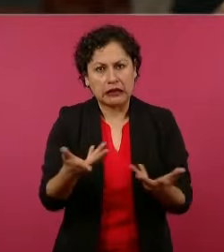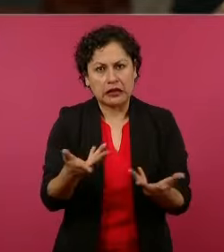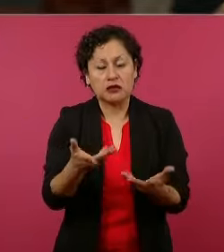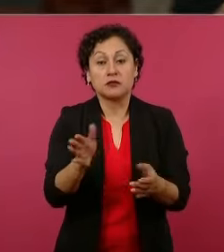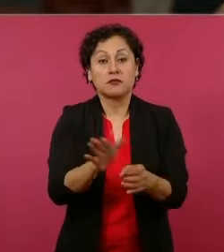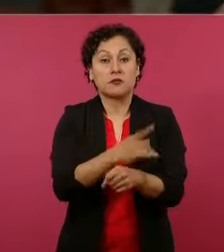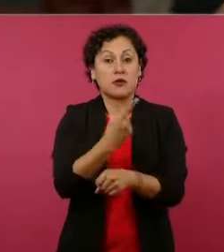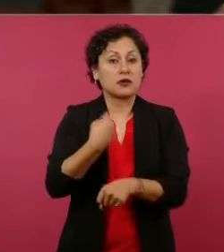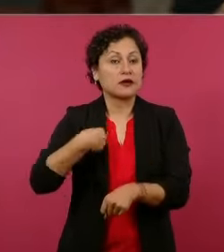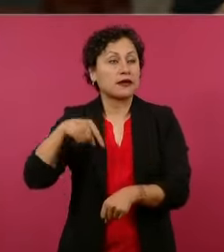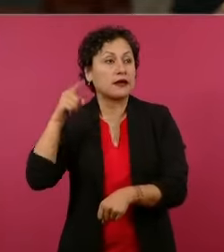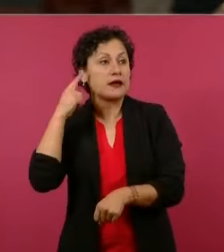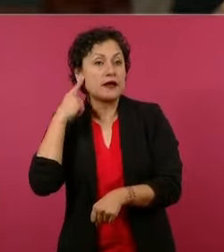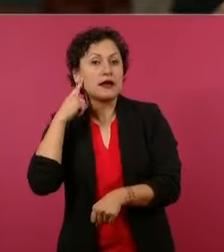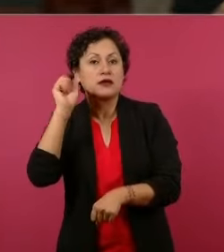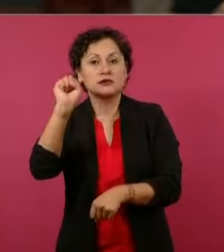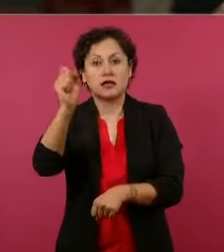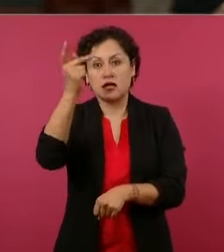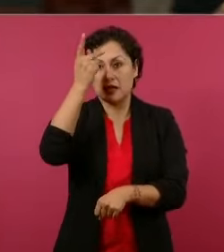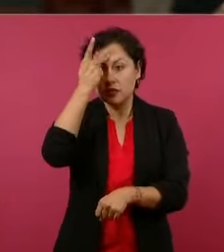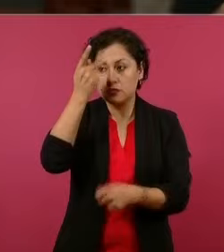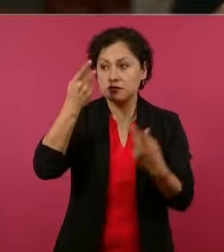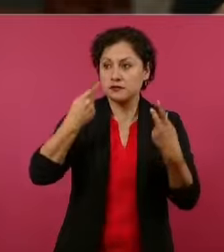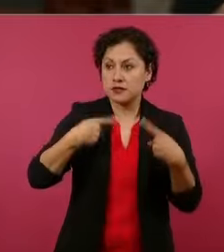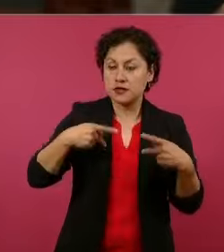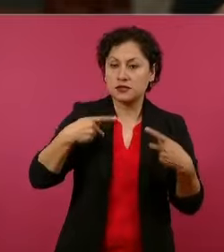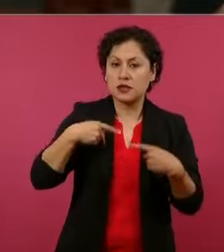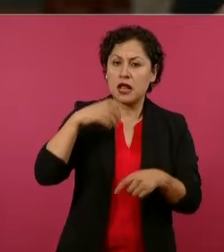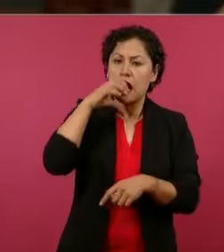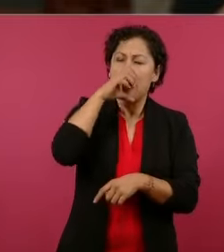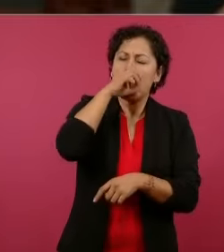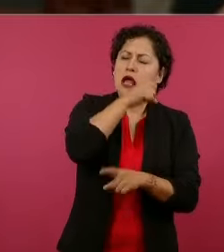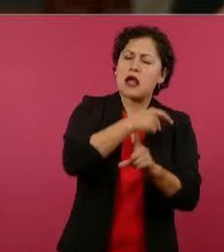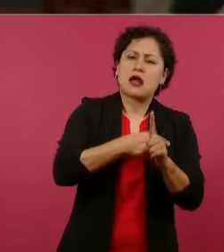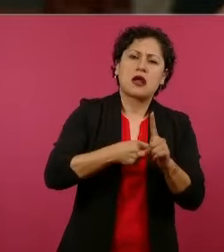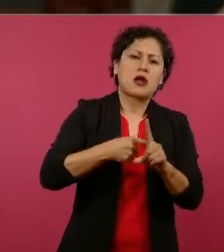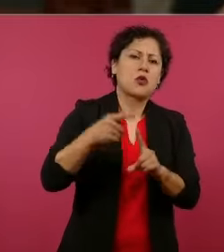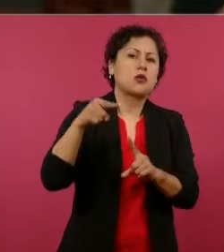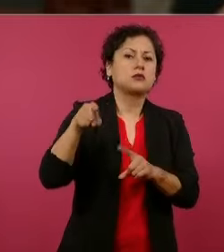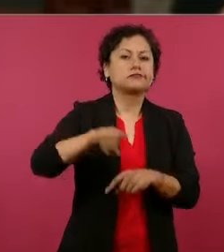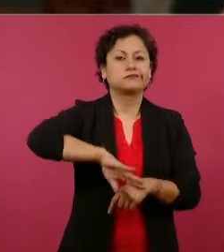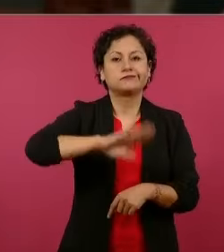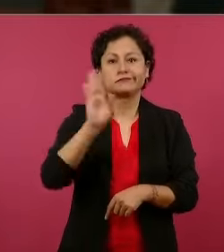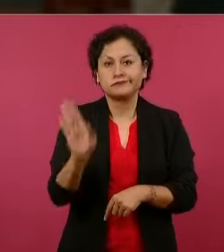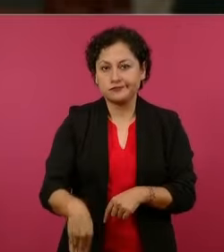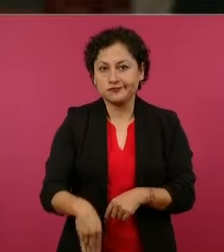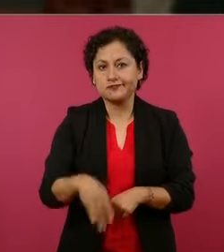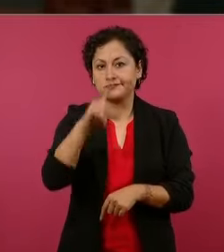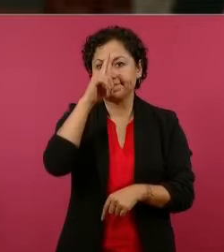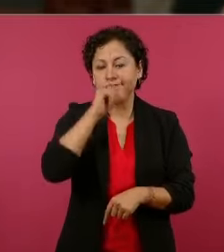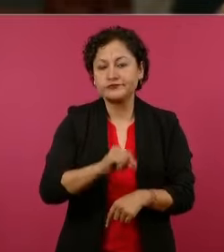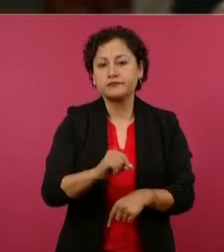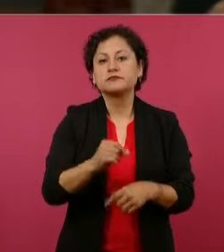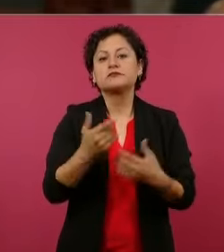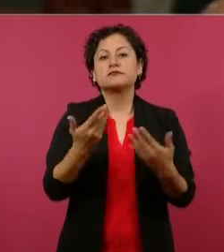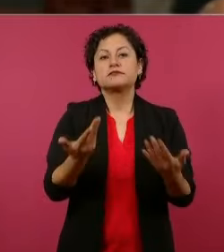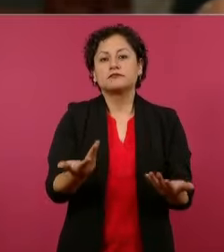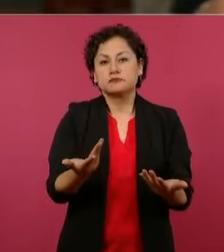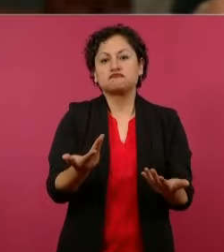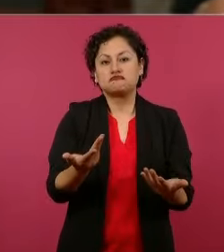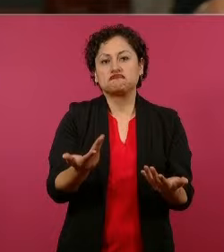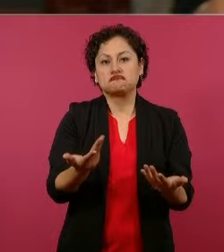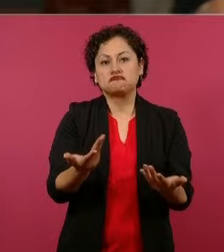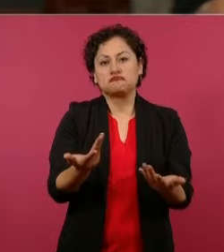golpe de calor como se qué atención tendrían que tener Qué cuidados hay